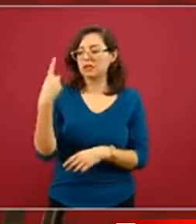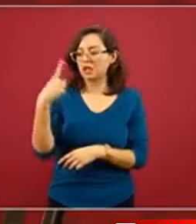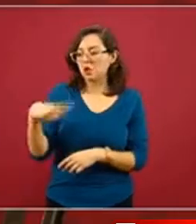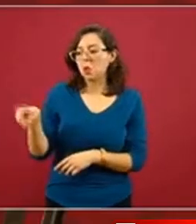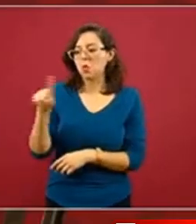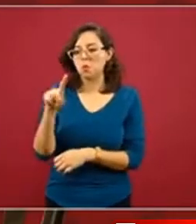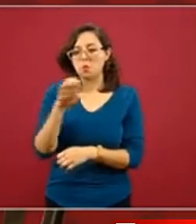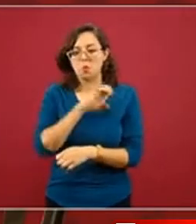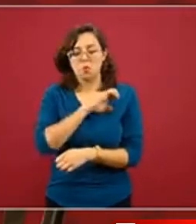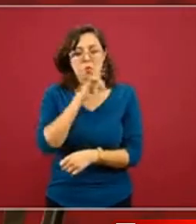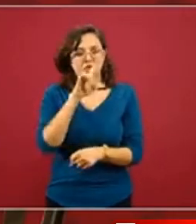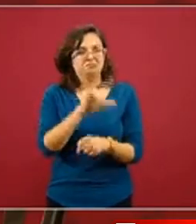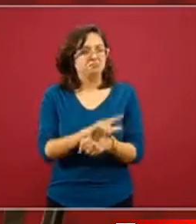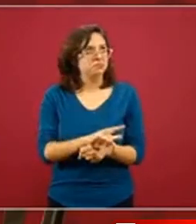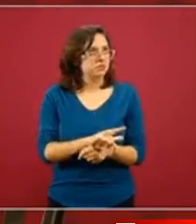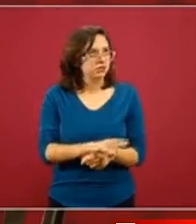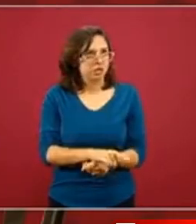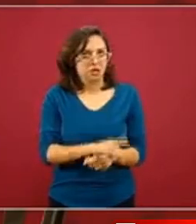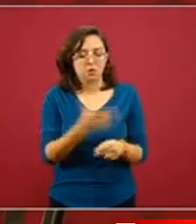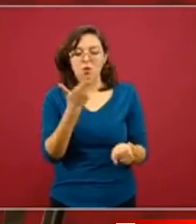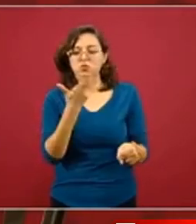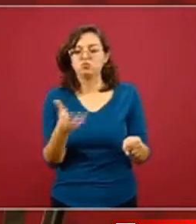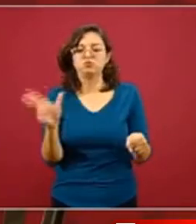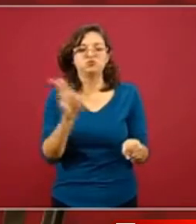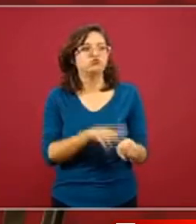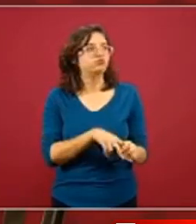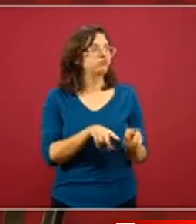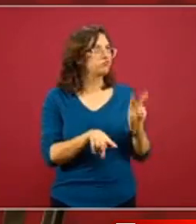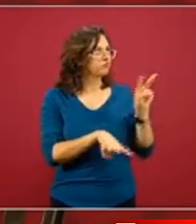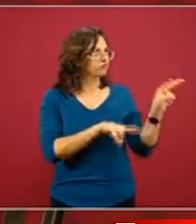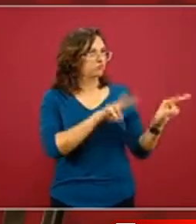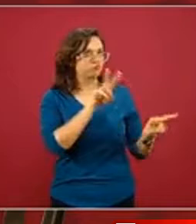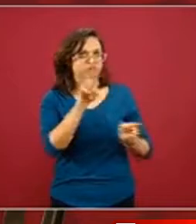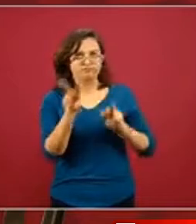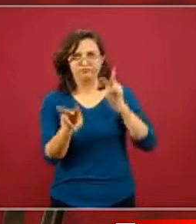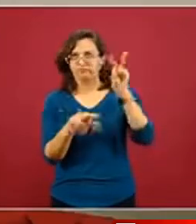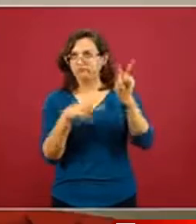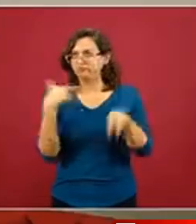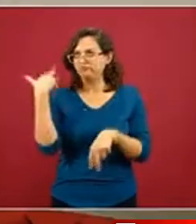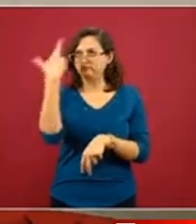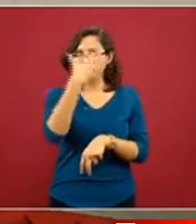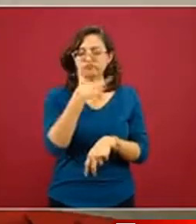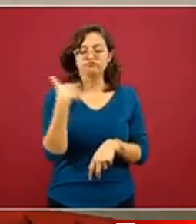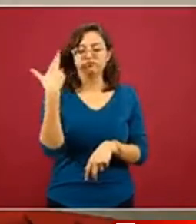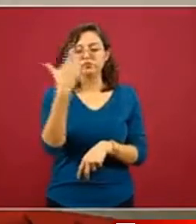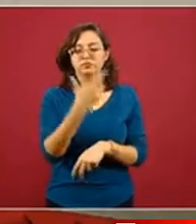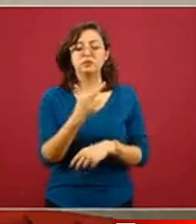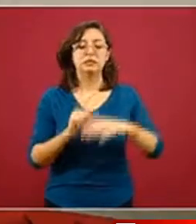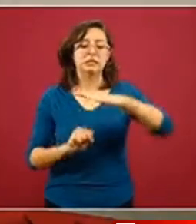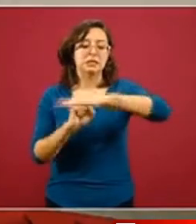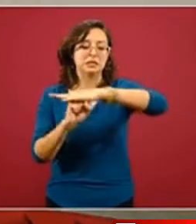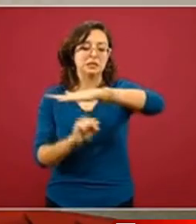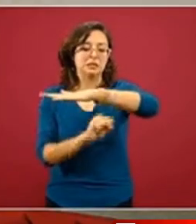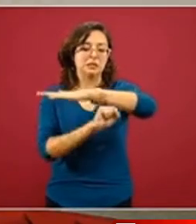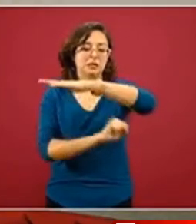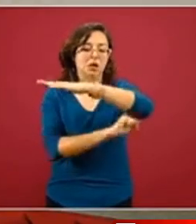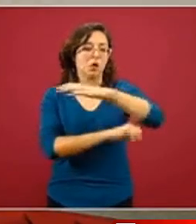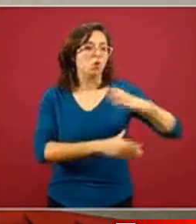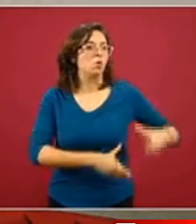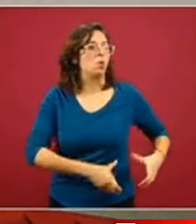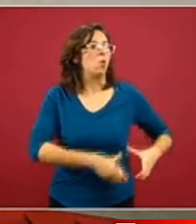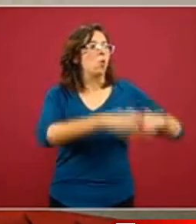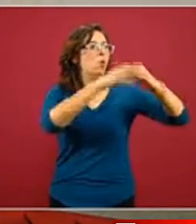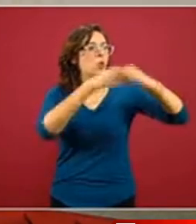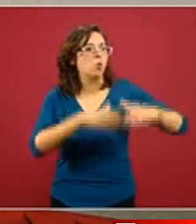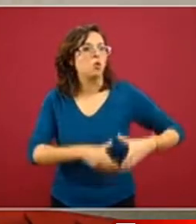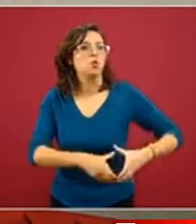una evaluación rápida de los aspectos estructurales, que viene siendo la cimentación, las columnas, las